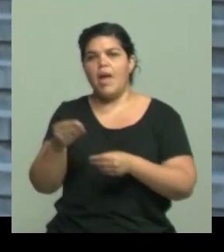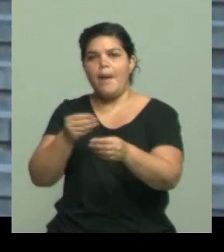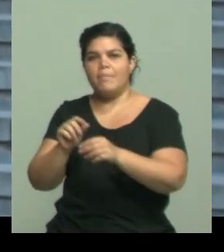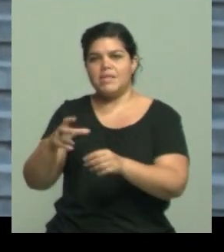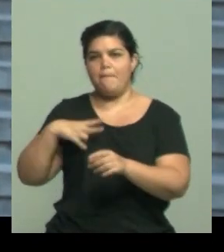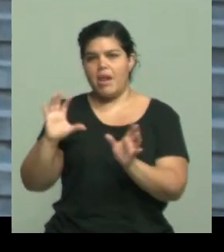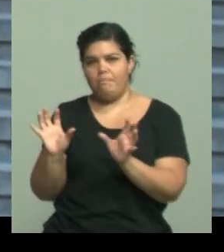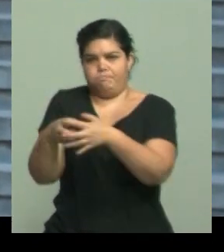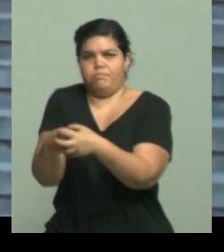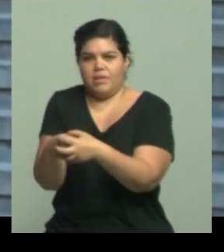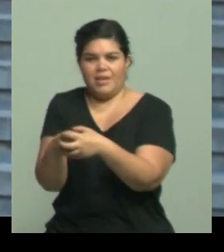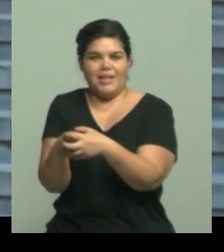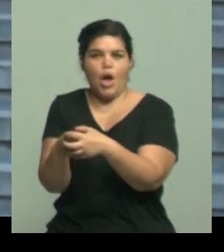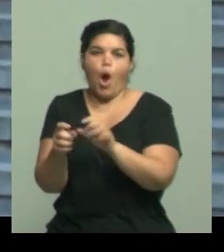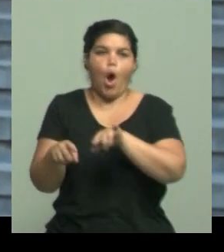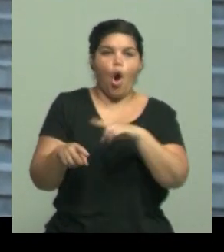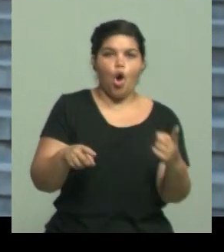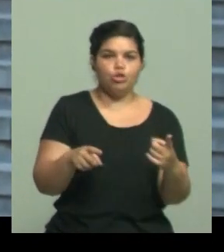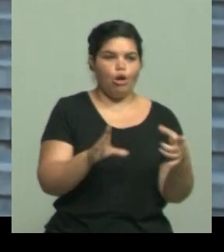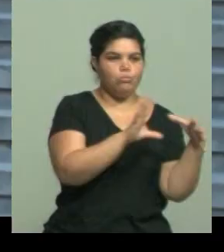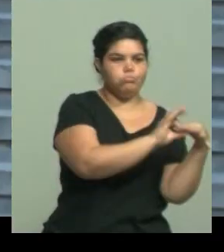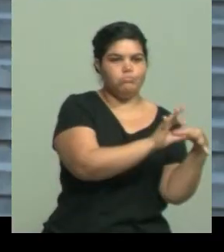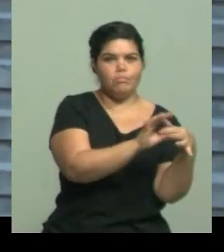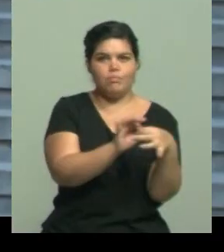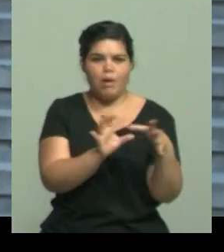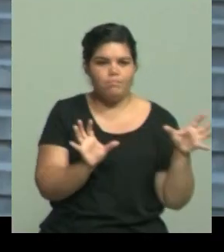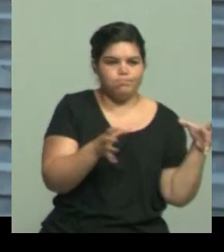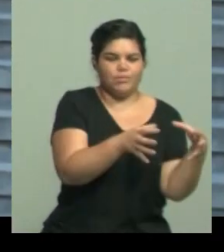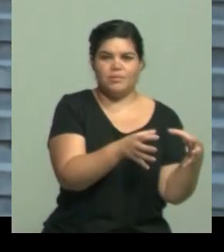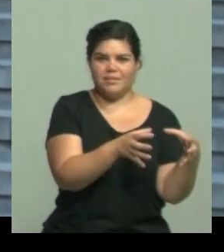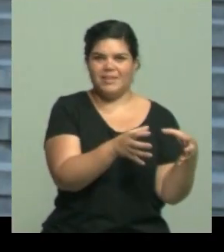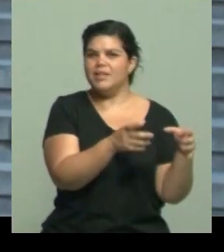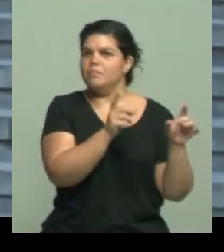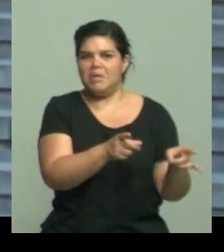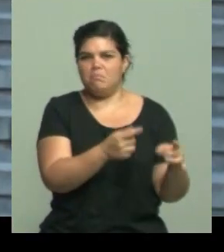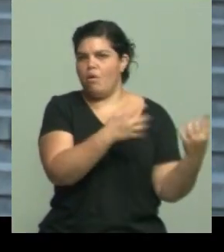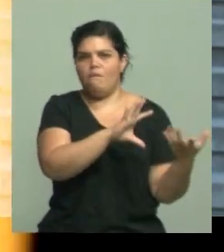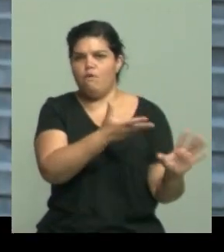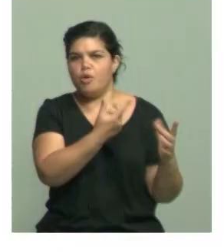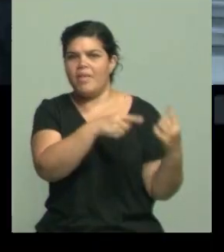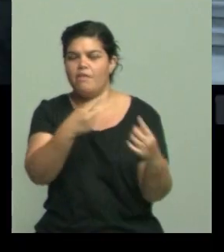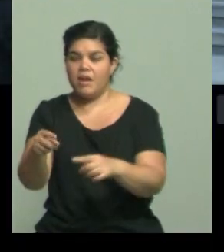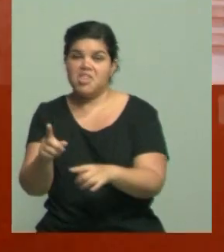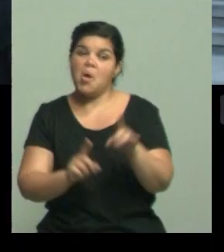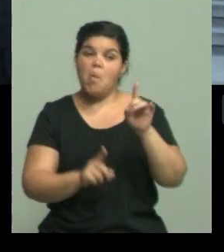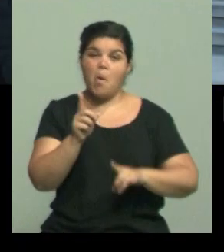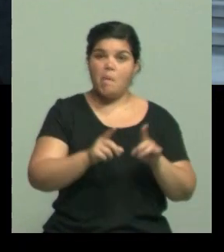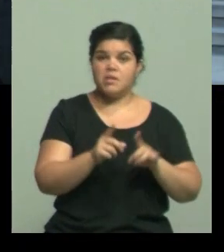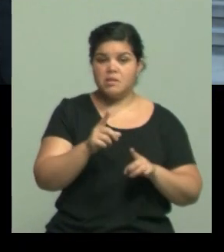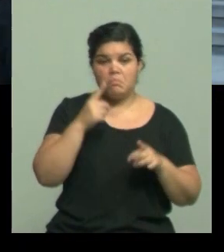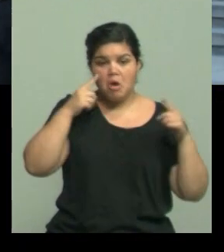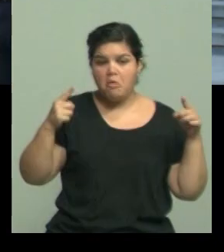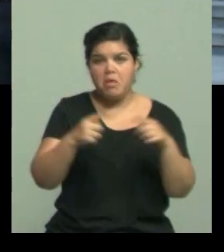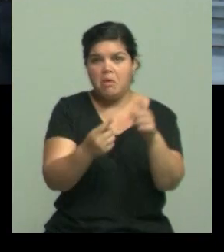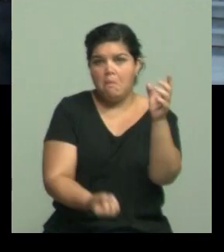más que transan y otros directamente que están regalados a una pauta, ¿no es cierto? O se crearon en función